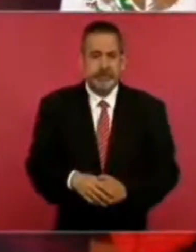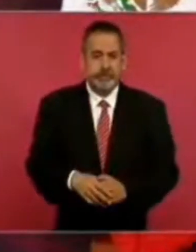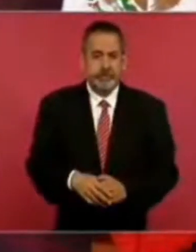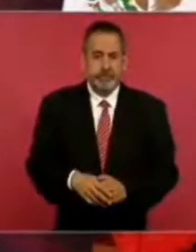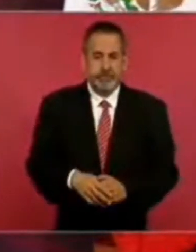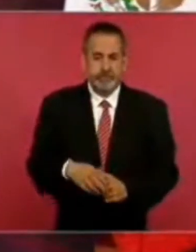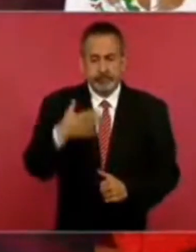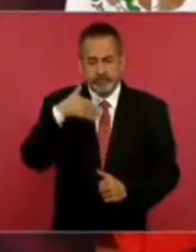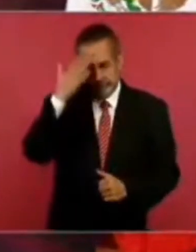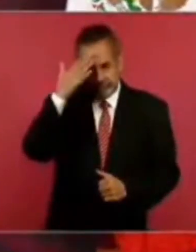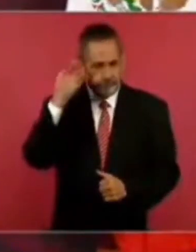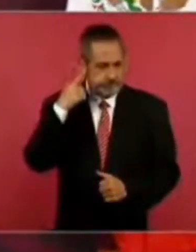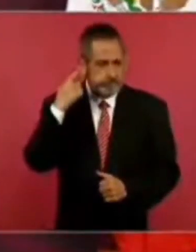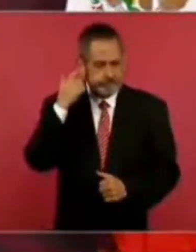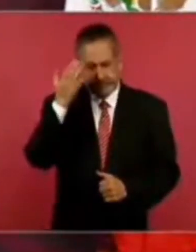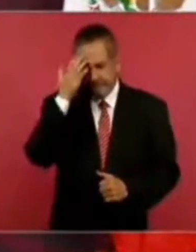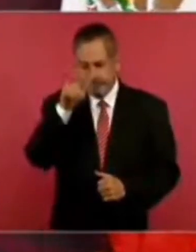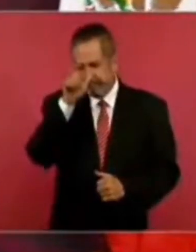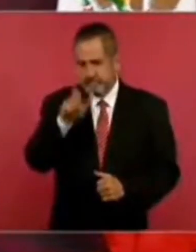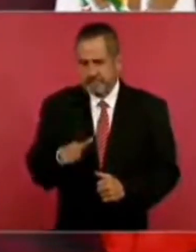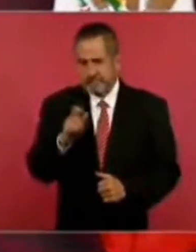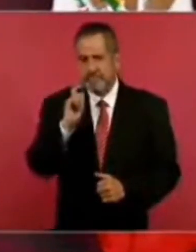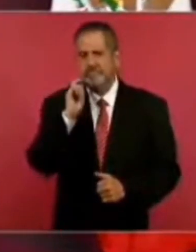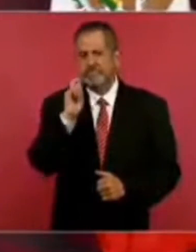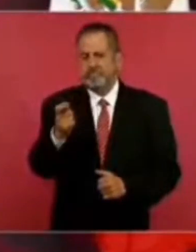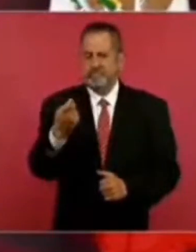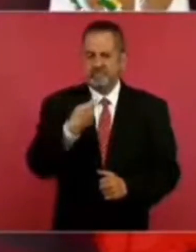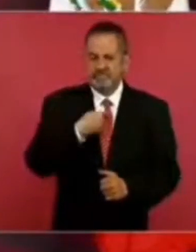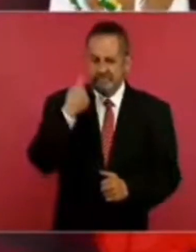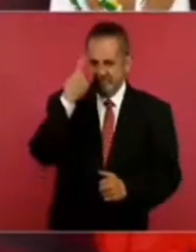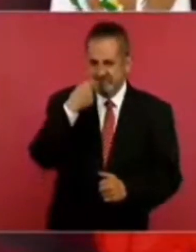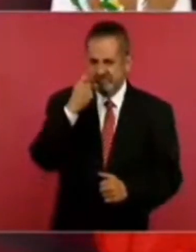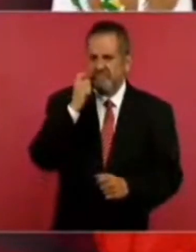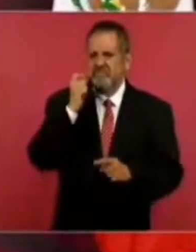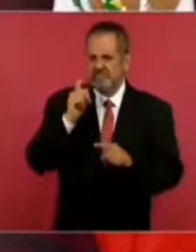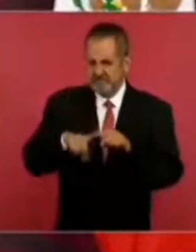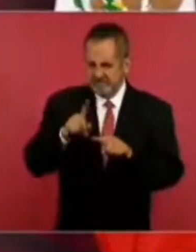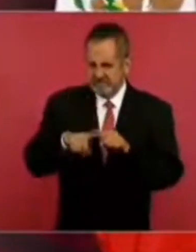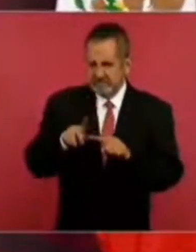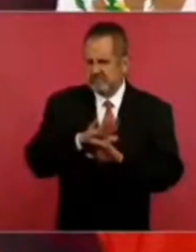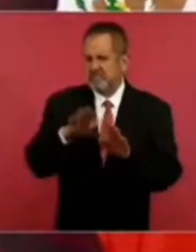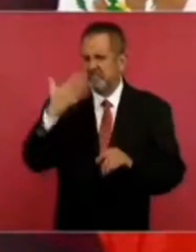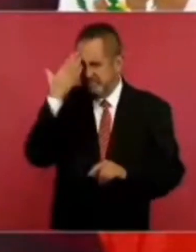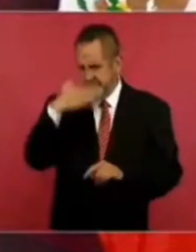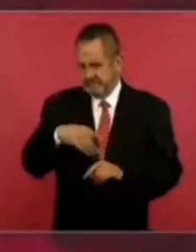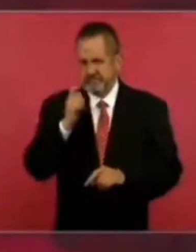Sí se conoce ya su identidad, quién es,